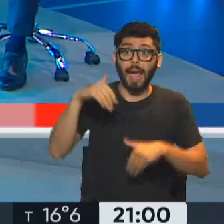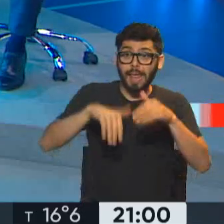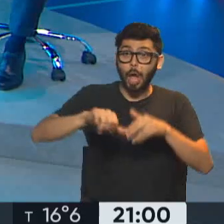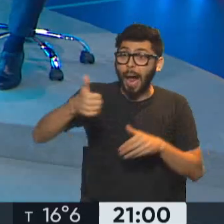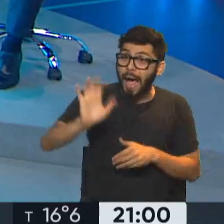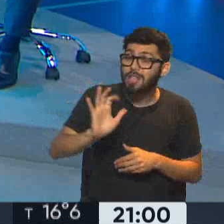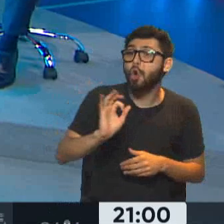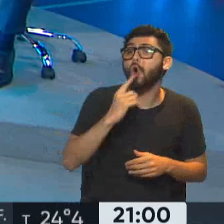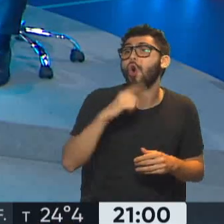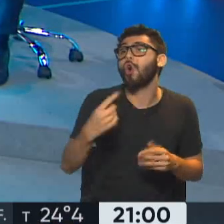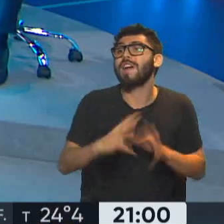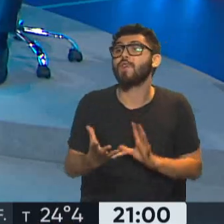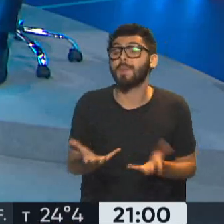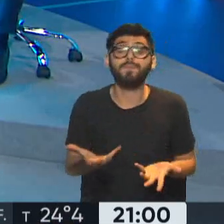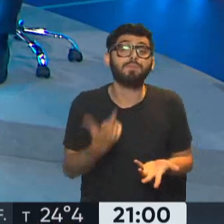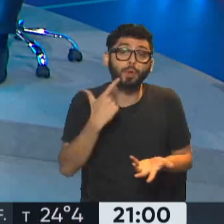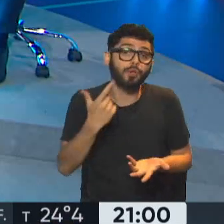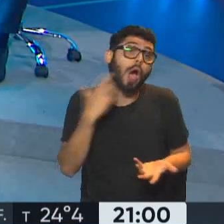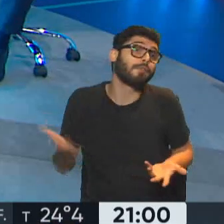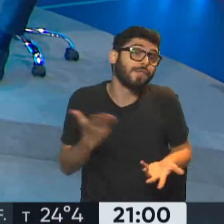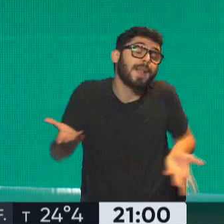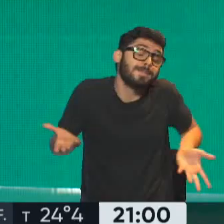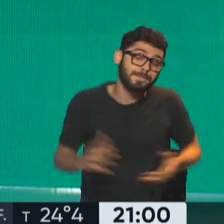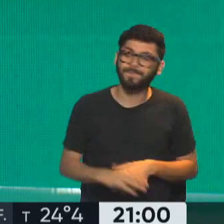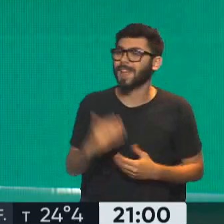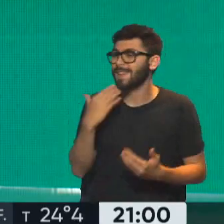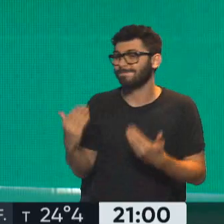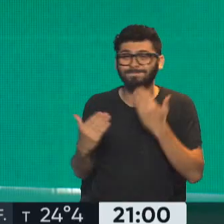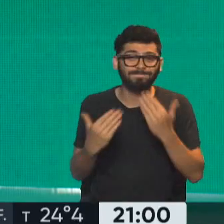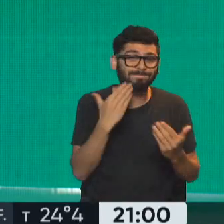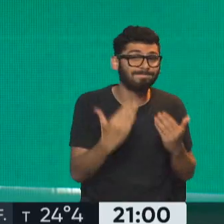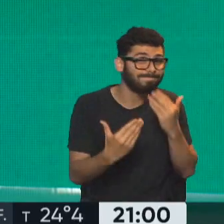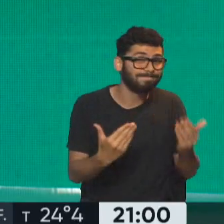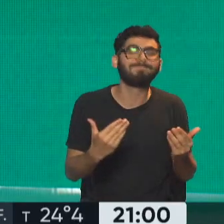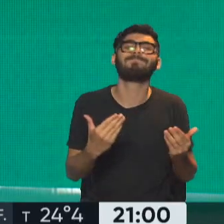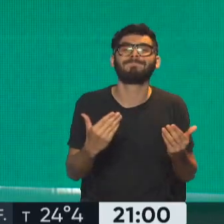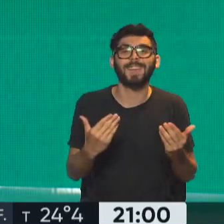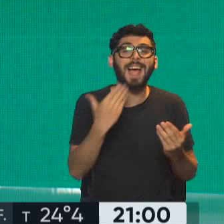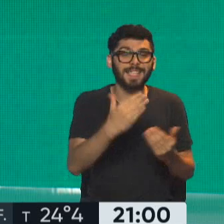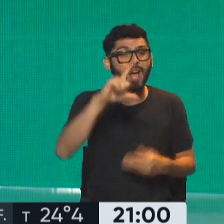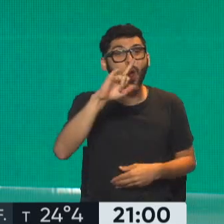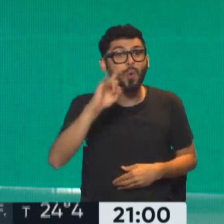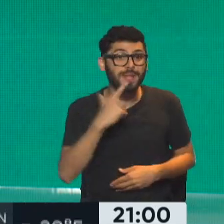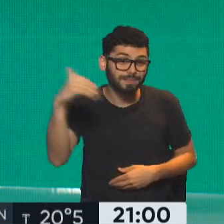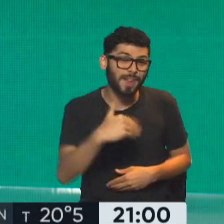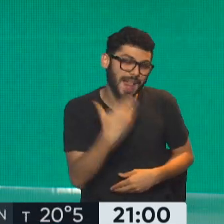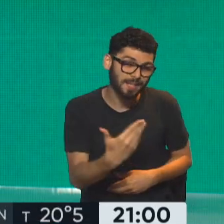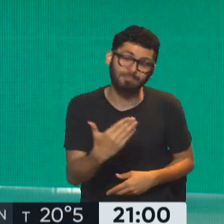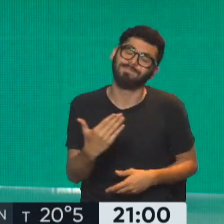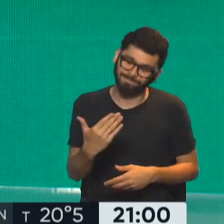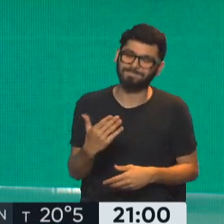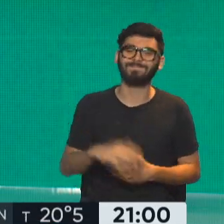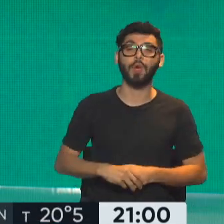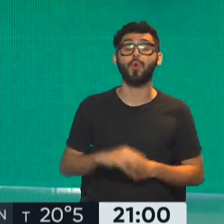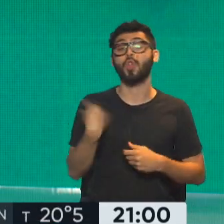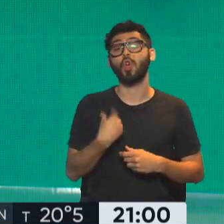metodología. Bueno, la pregunta clave es esa, el vale todo, ¿no? Gracias Osvaldo, gracias Carmen, gracias Raúl, muchas gracias Luis por estar aquí hoy. Nos vamos,